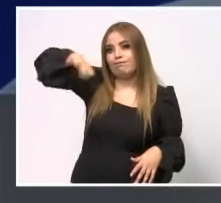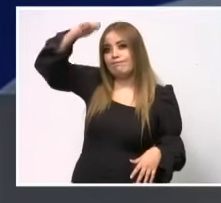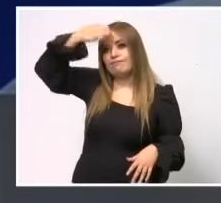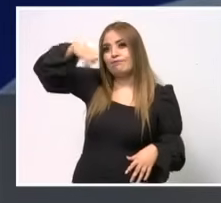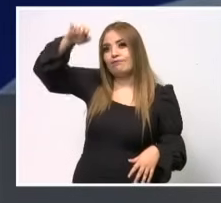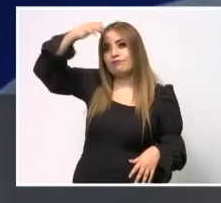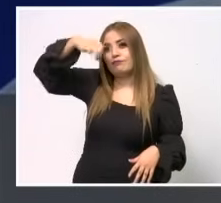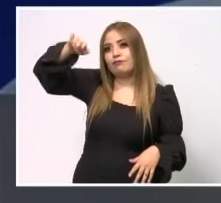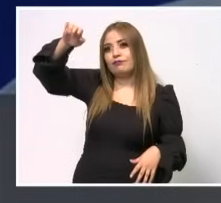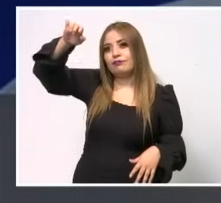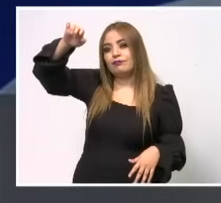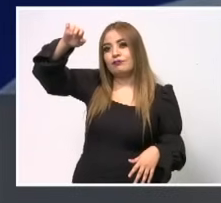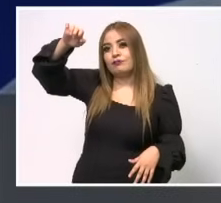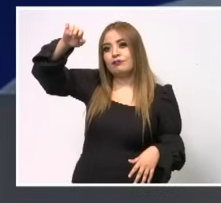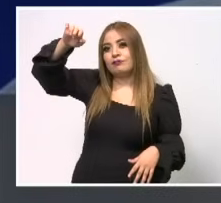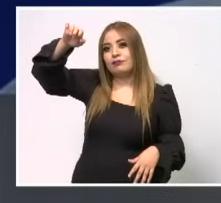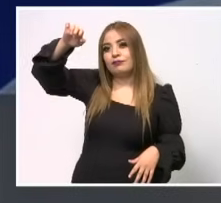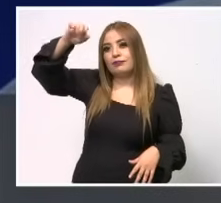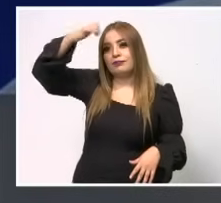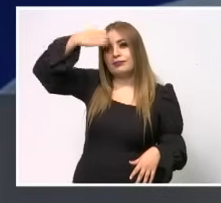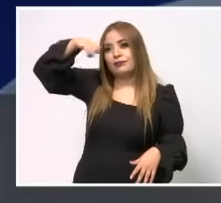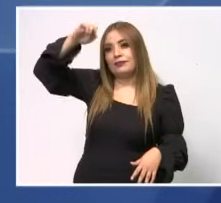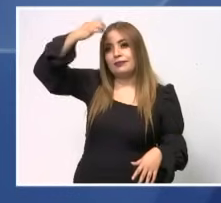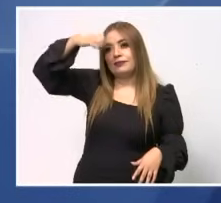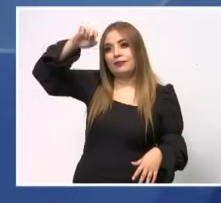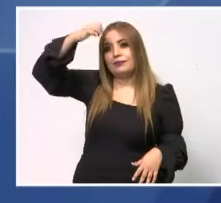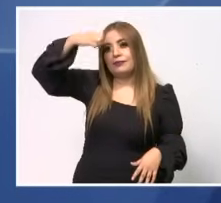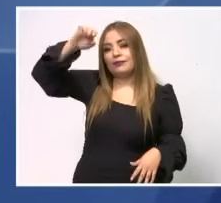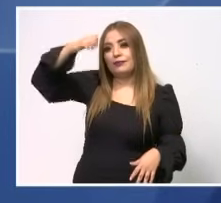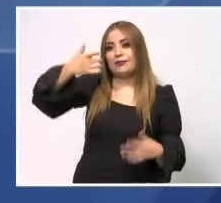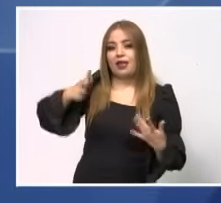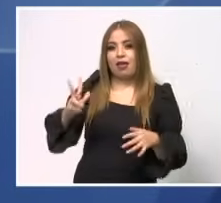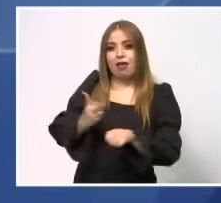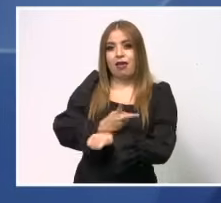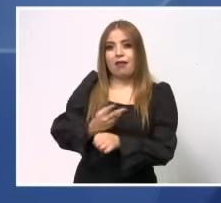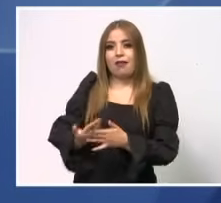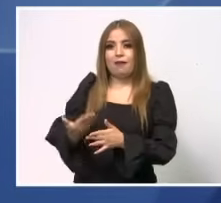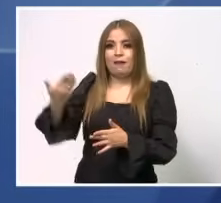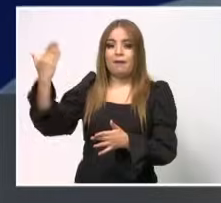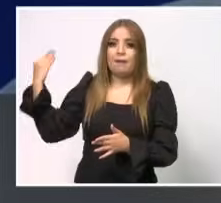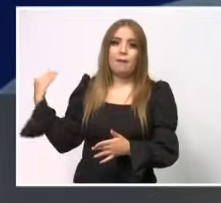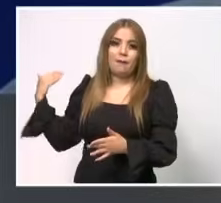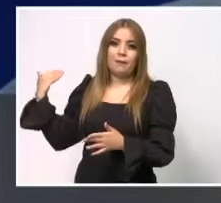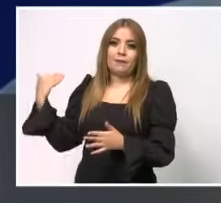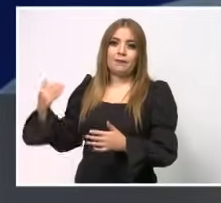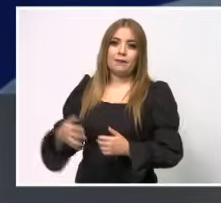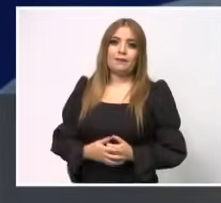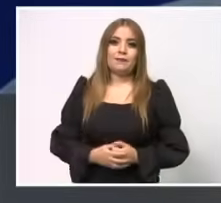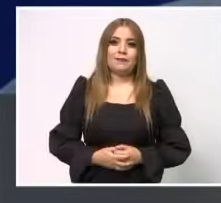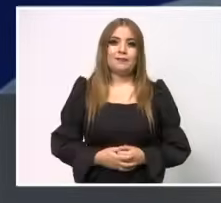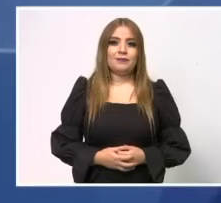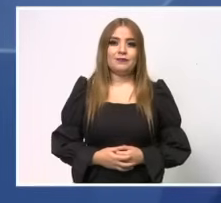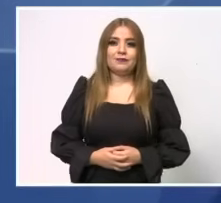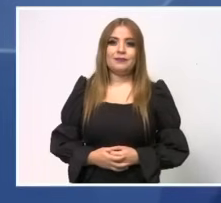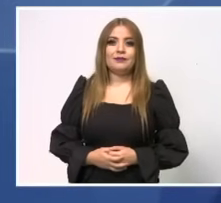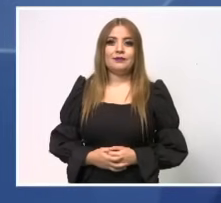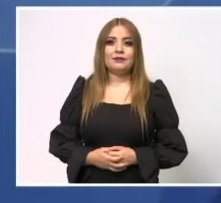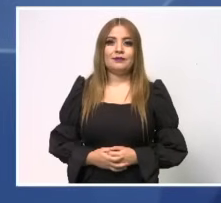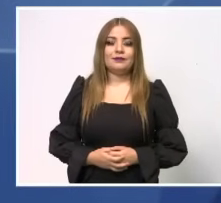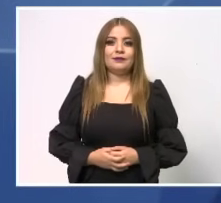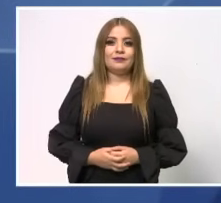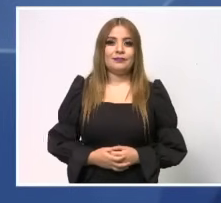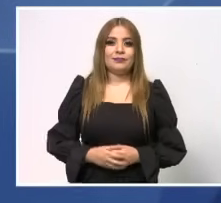pasó Pues sí también le pasó un momento pero todo el estadio No sí creo que él fue más todavía